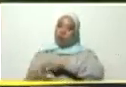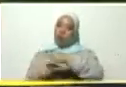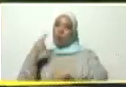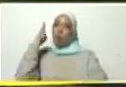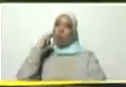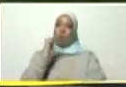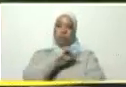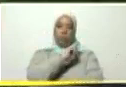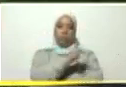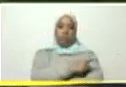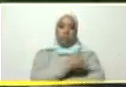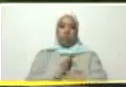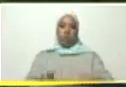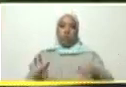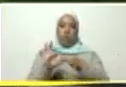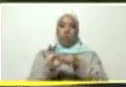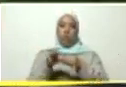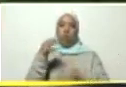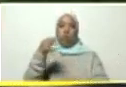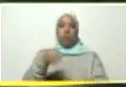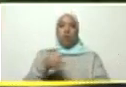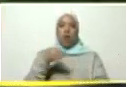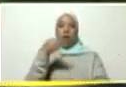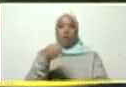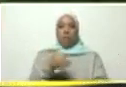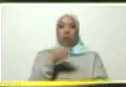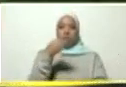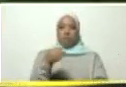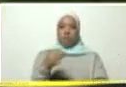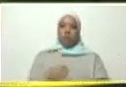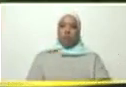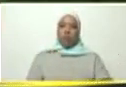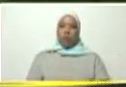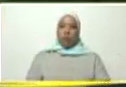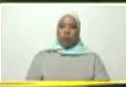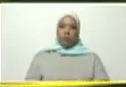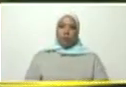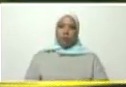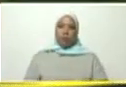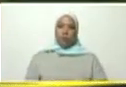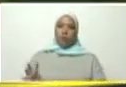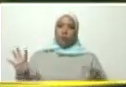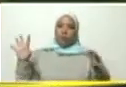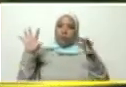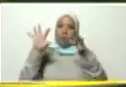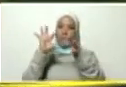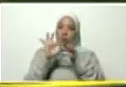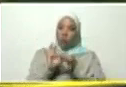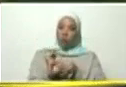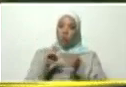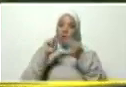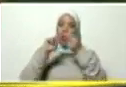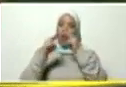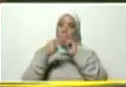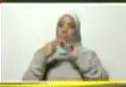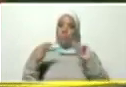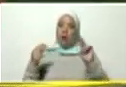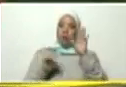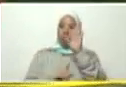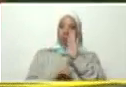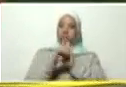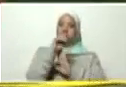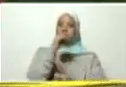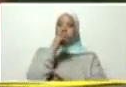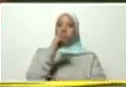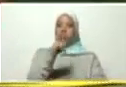a la unión permanente de Venezuela La Unión la unión la paz para seguir avanzando